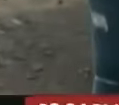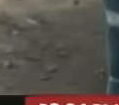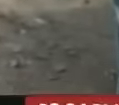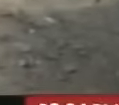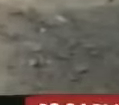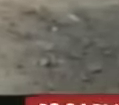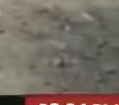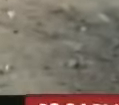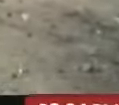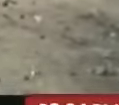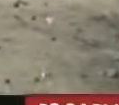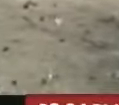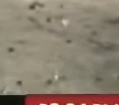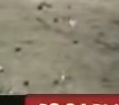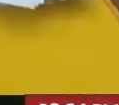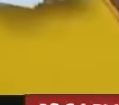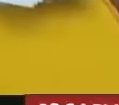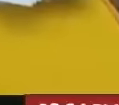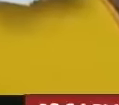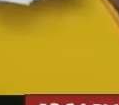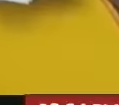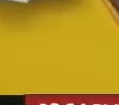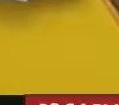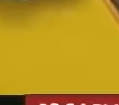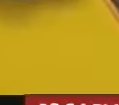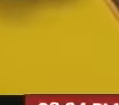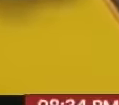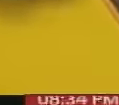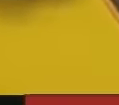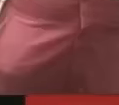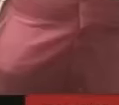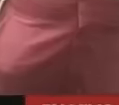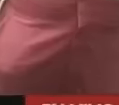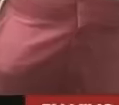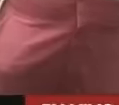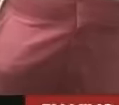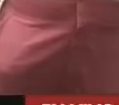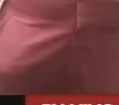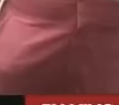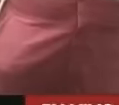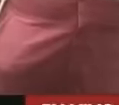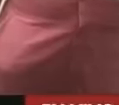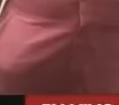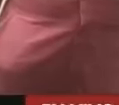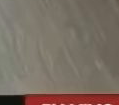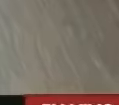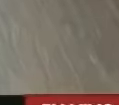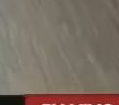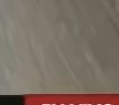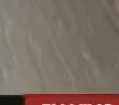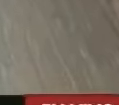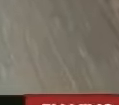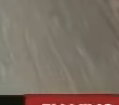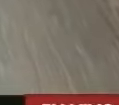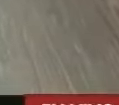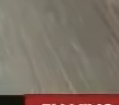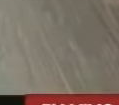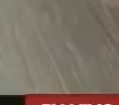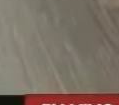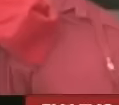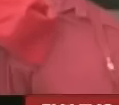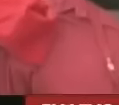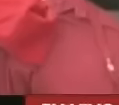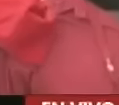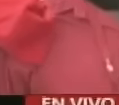tenemos ninguna otra licencia que no sea nuestra patria para darle el frente a cualquier sanción unilateral y coercitiva